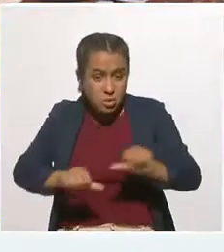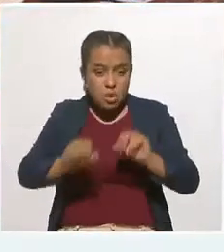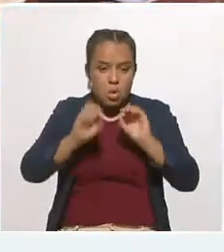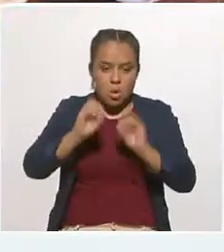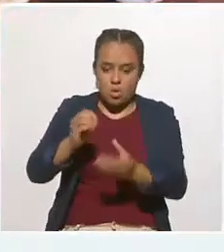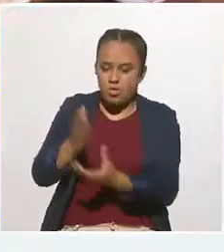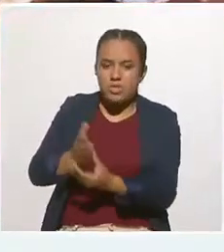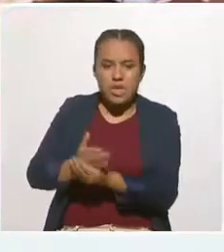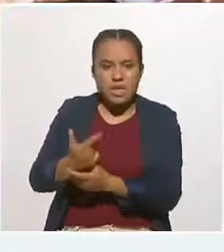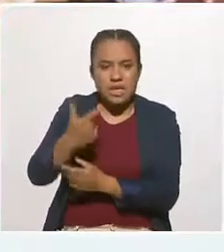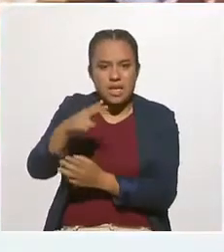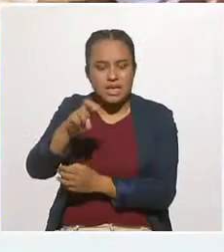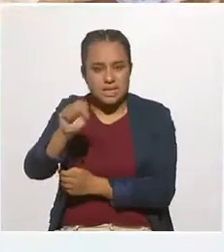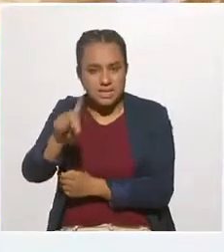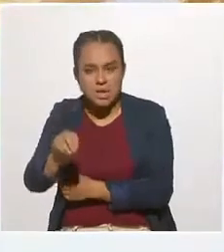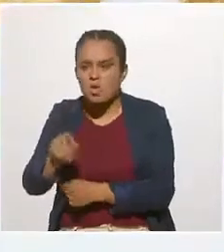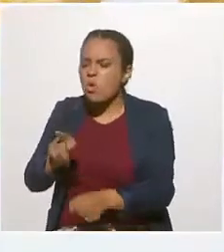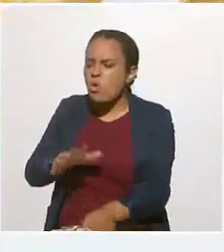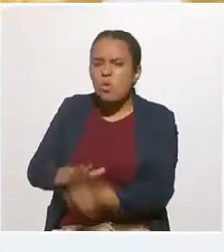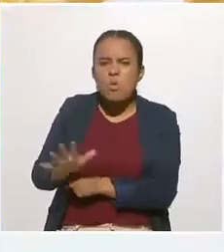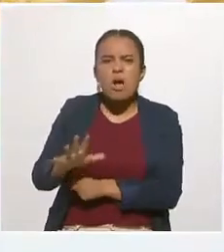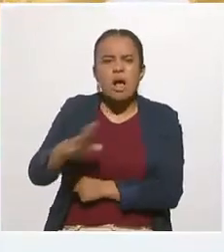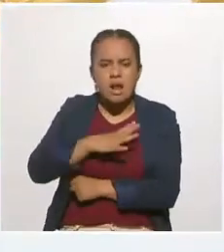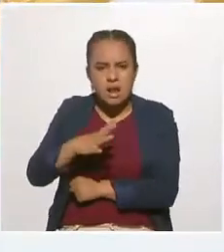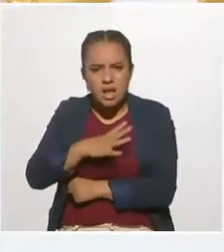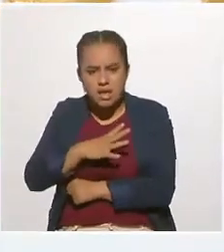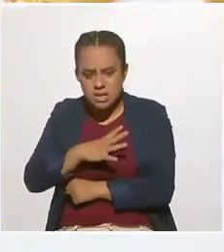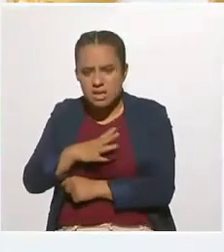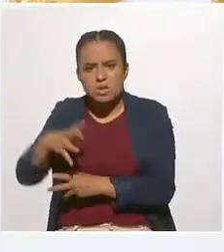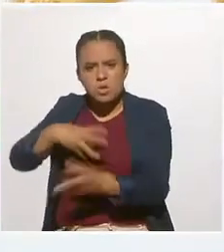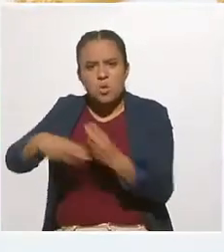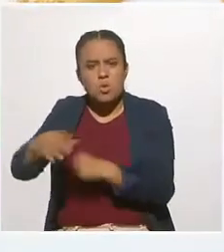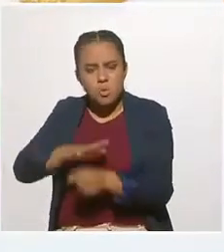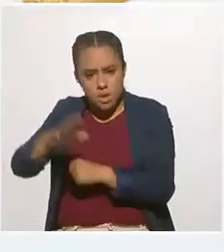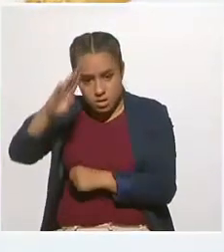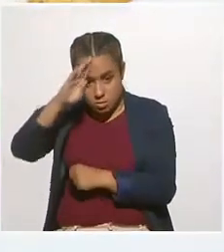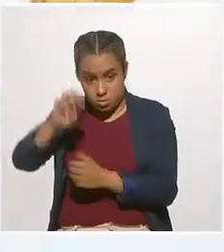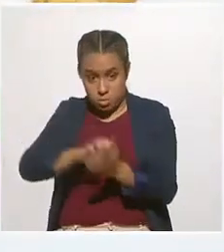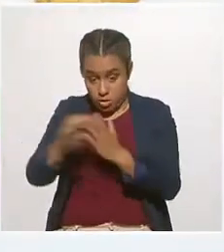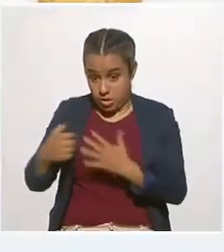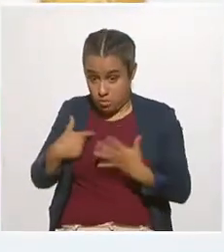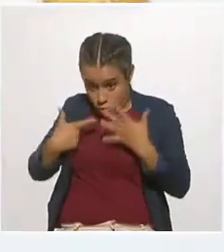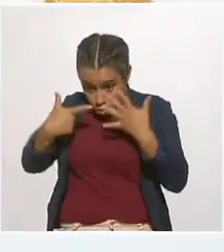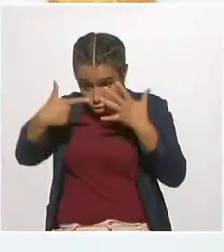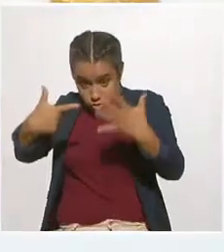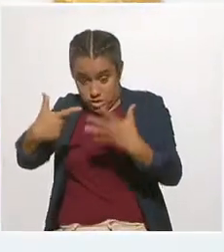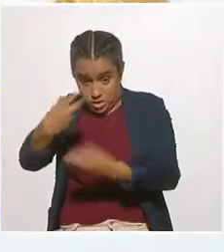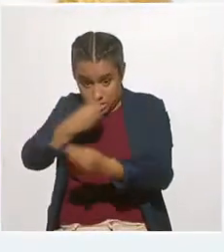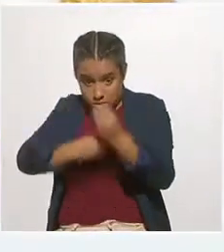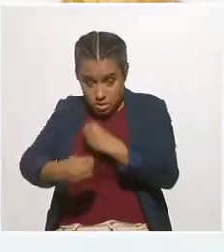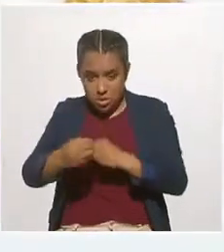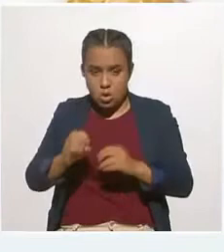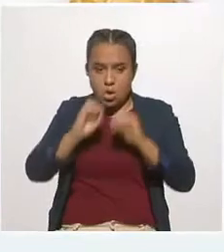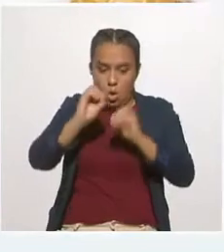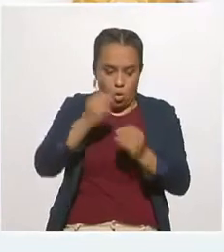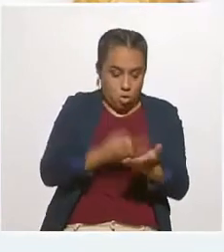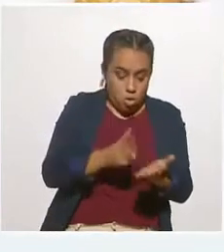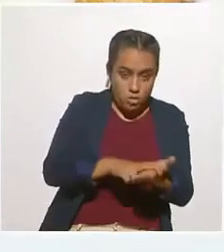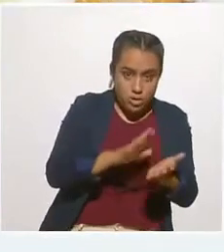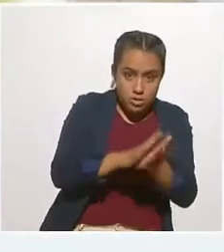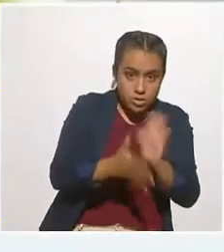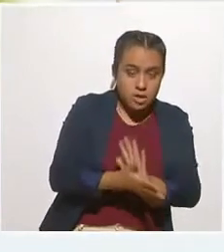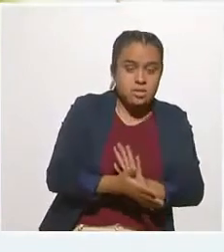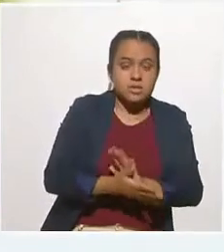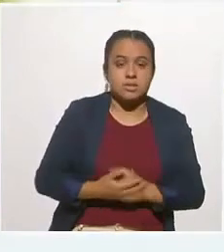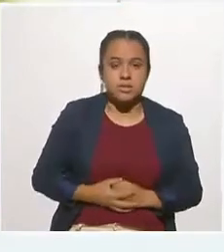guisados tienen? ¿Qué opciones tengo ahí? No me voy a comer 7. No me voy a comer con doble tortilla y no voy a pedir los que tengan más cantidad de